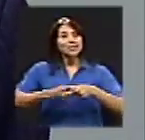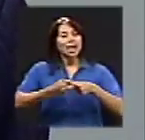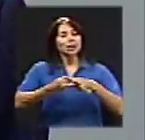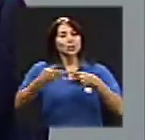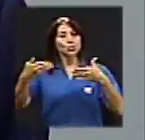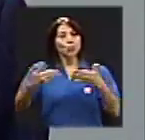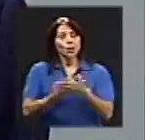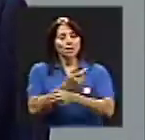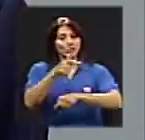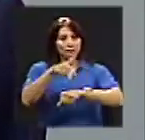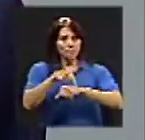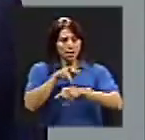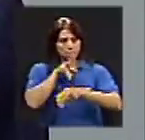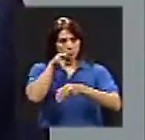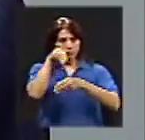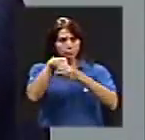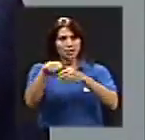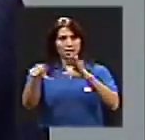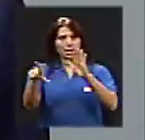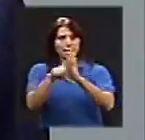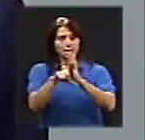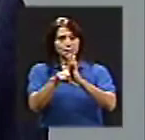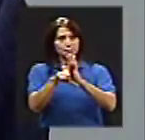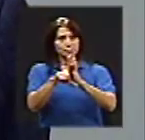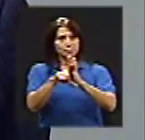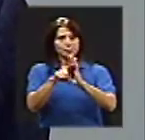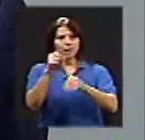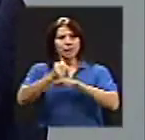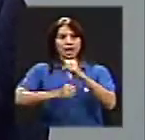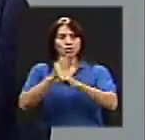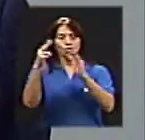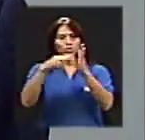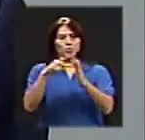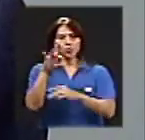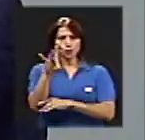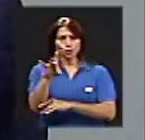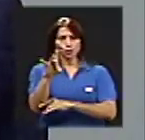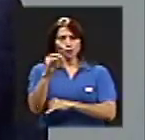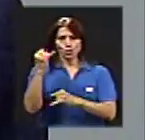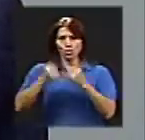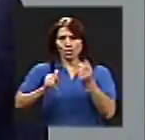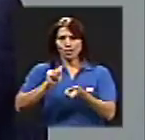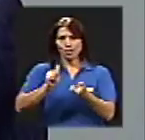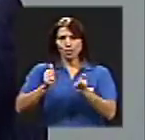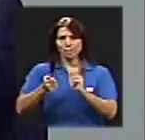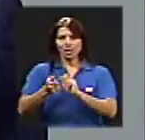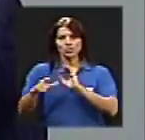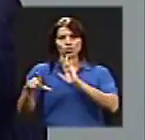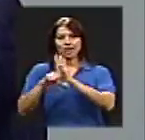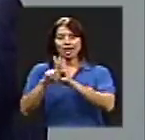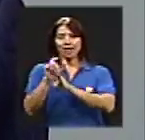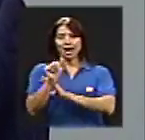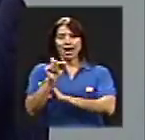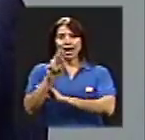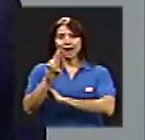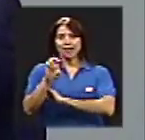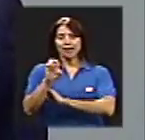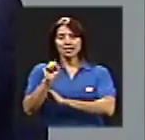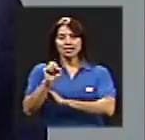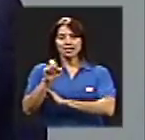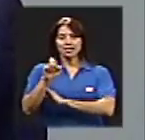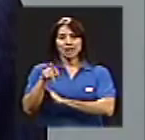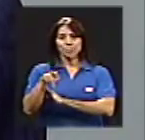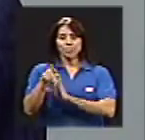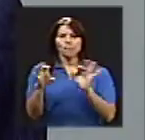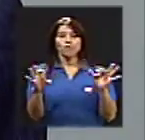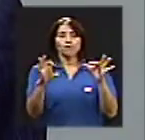incluida en la ley que se... hizo en el 2008. La última modificación de la ley de ARECEP fue en ocasión de la ley